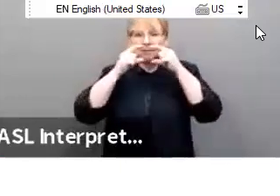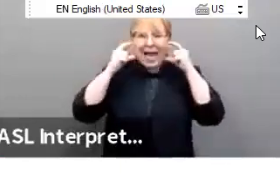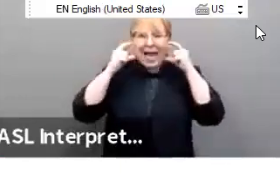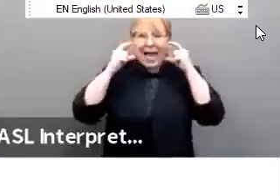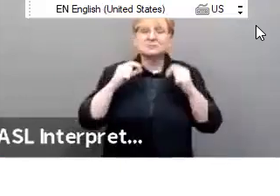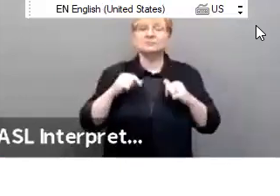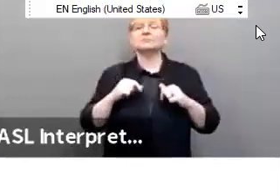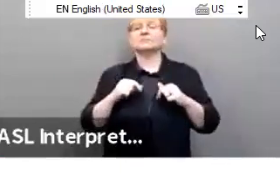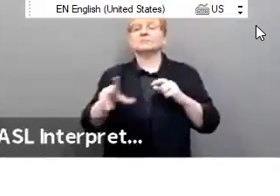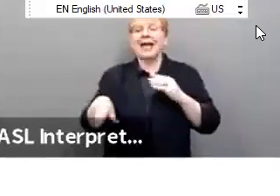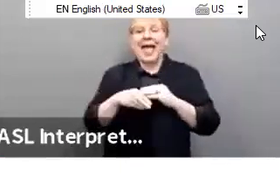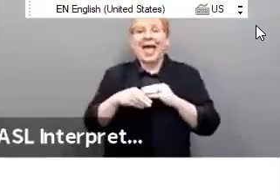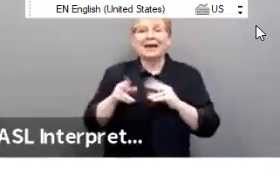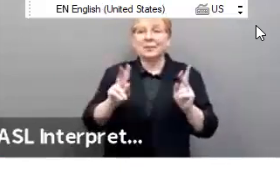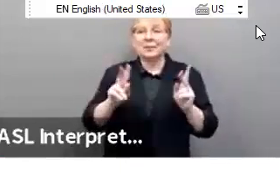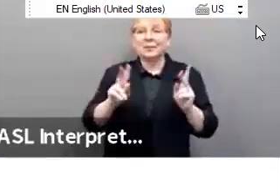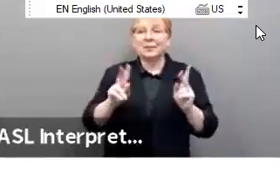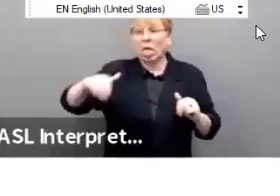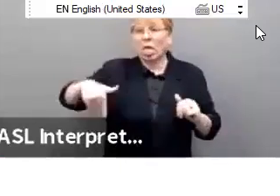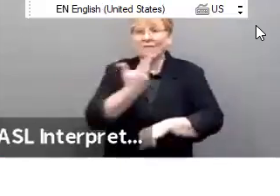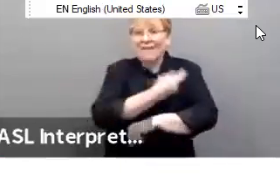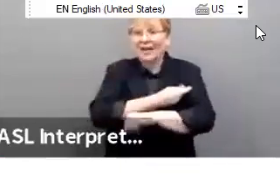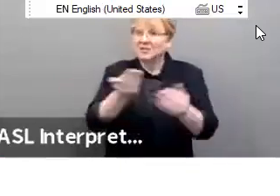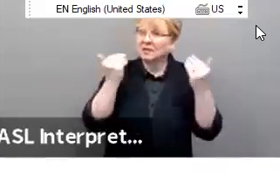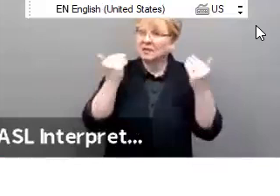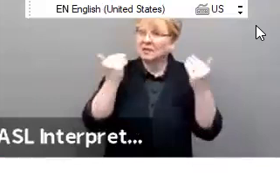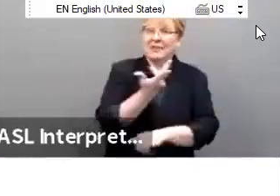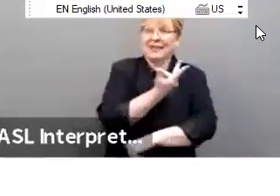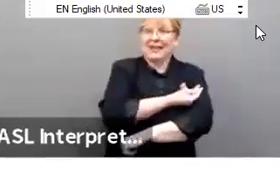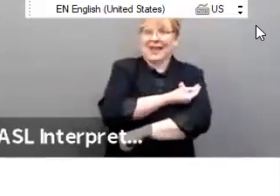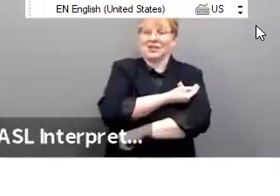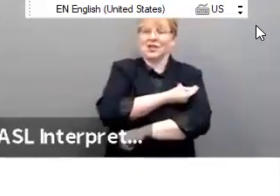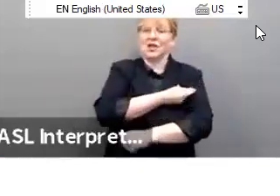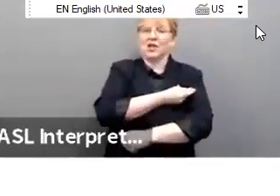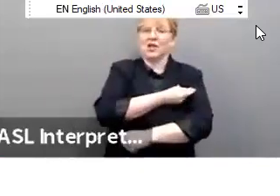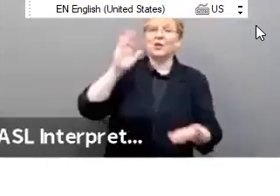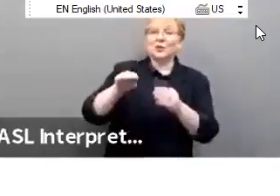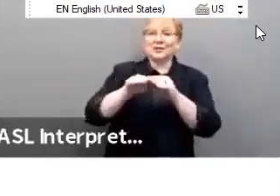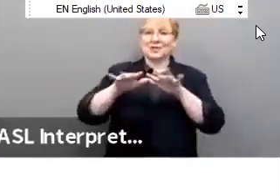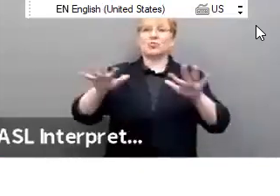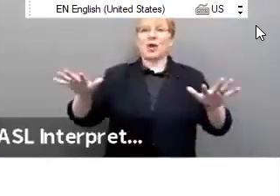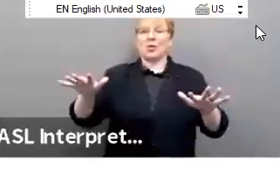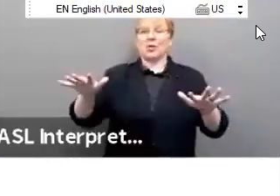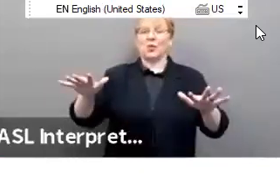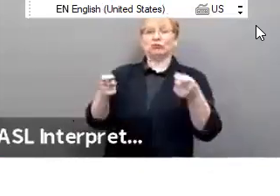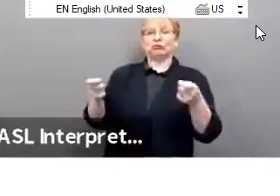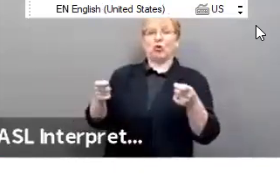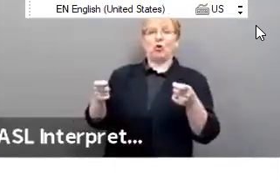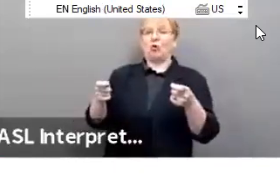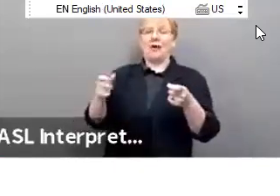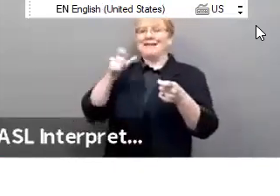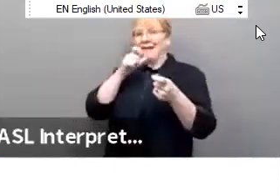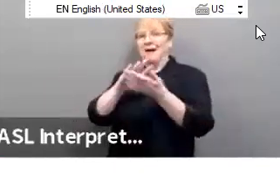es una curva de 3 a 8 meses. Es decir, estaríamos hablando del Día de Acción de Gracias